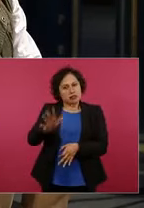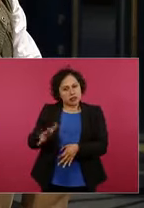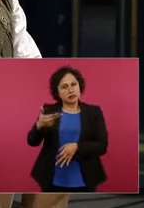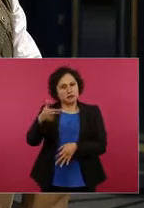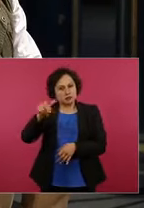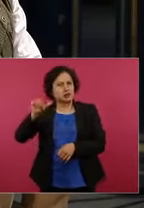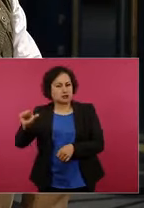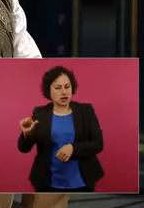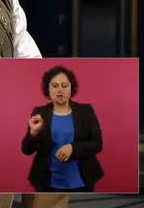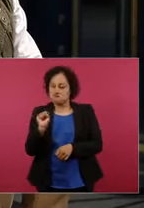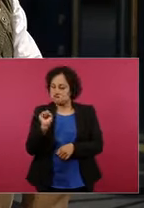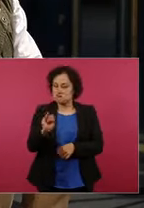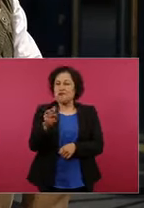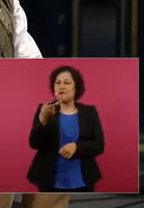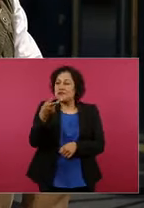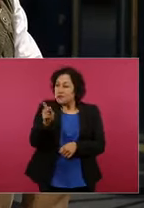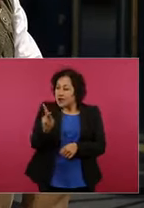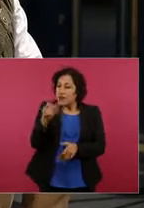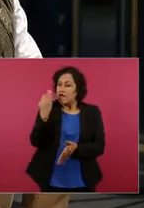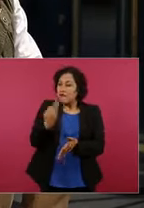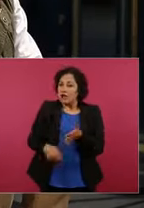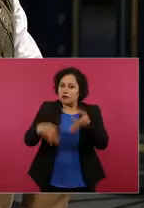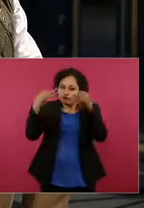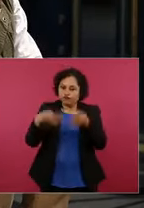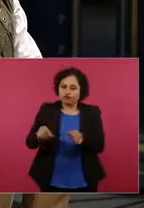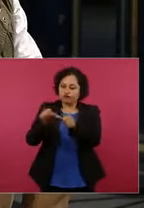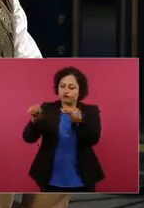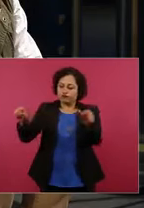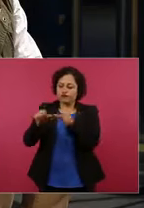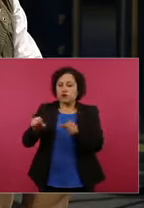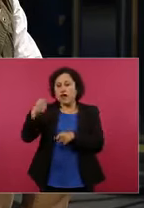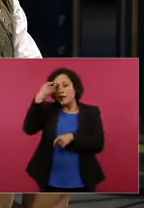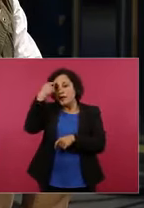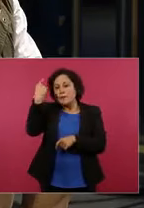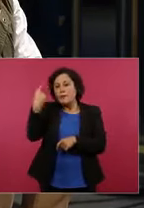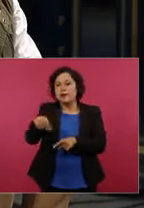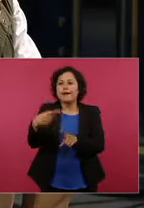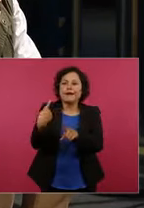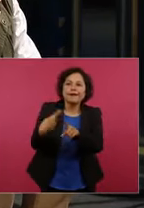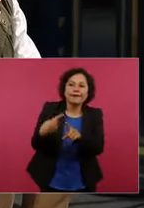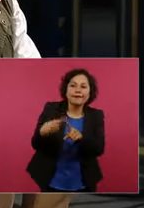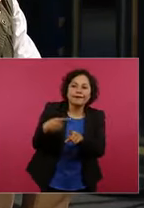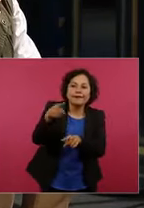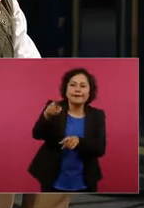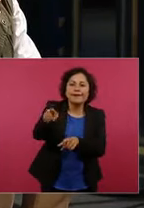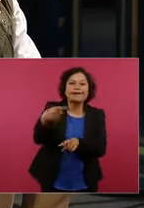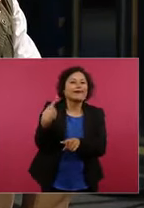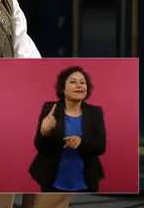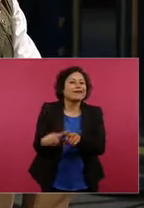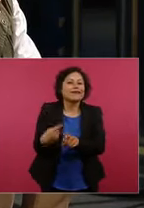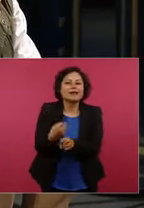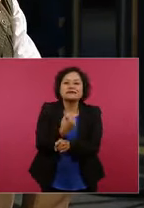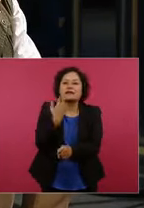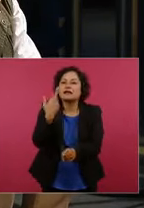SEDATU, COSOMER o la instancia que usted instruya, decirle que